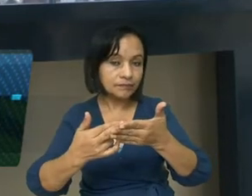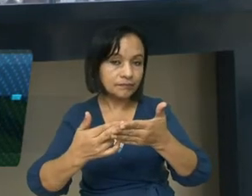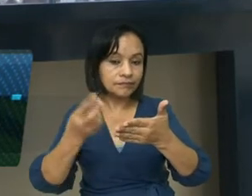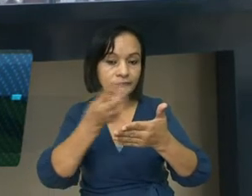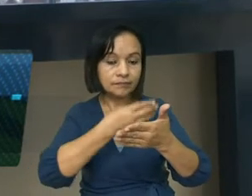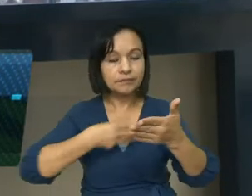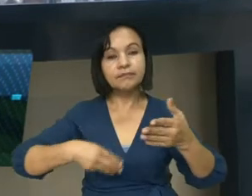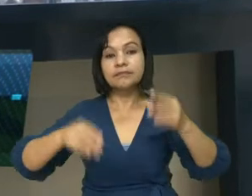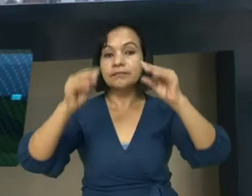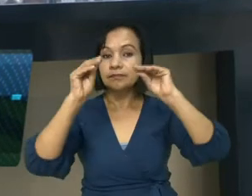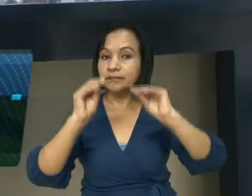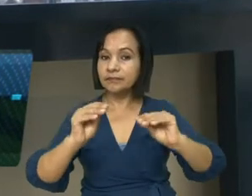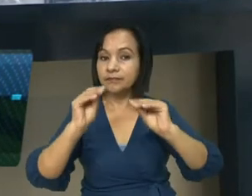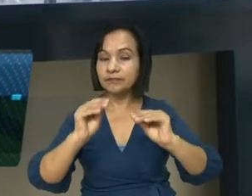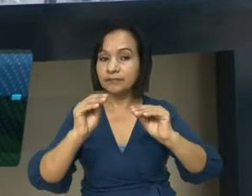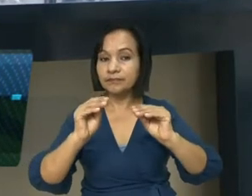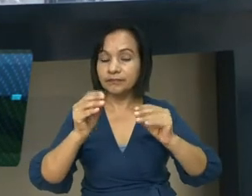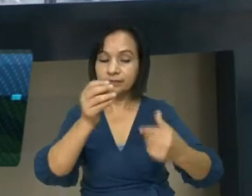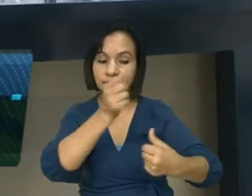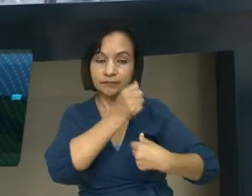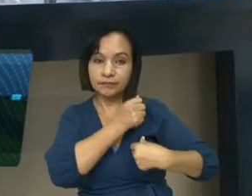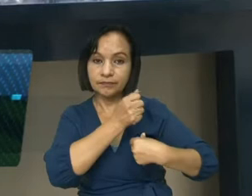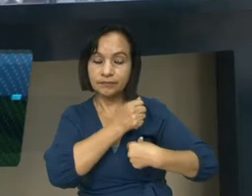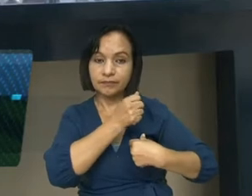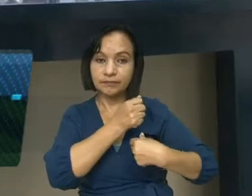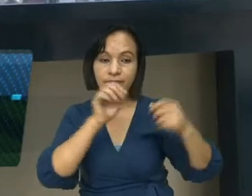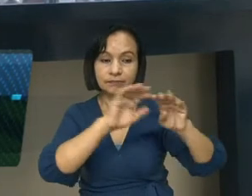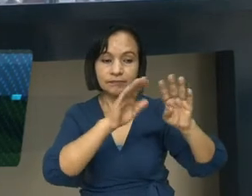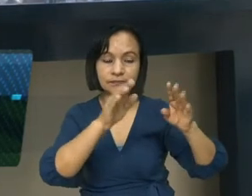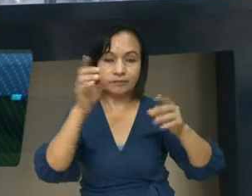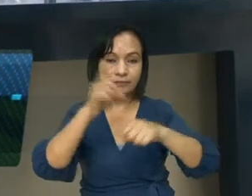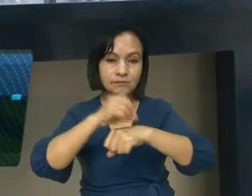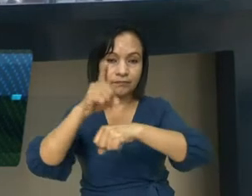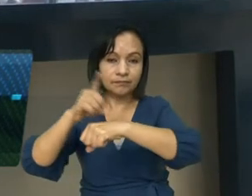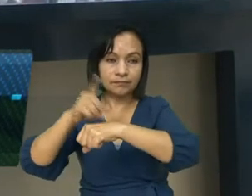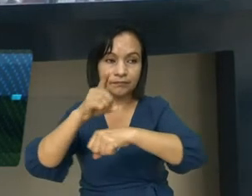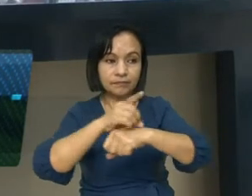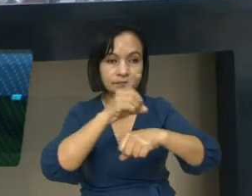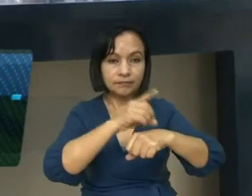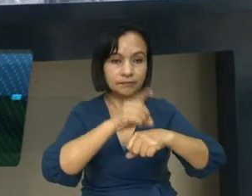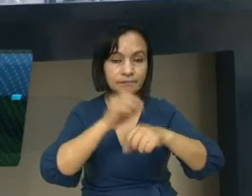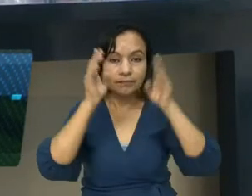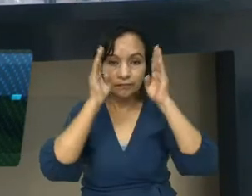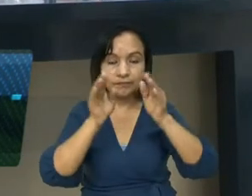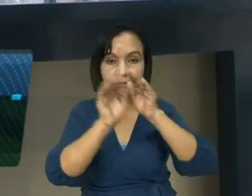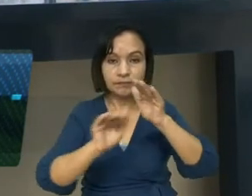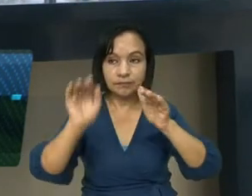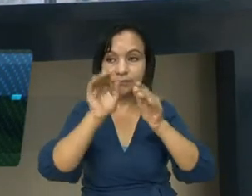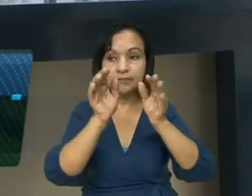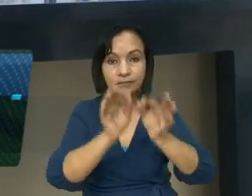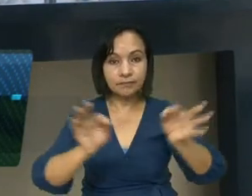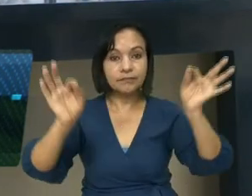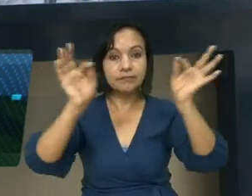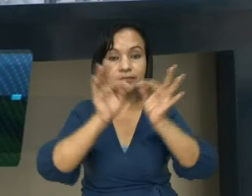Ministerio de Educación y el Ejército de Bata Blanca ahorita está cubriendo otro tipo de emergencia. Hay que priorizar ese tipo de cosas. Entonces ahí